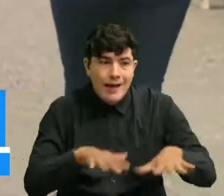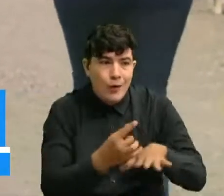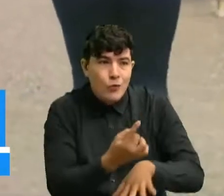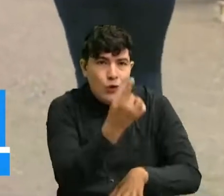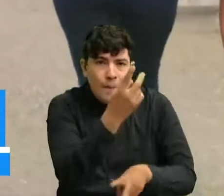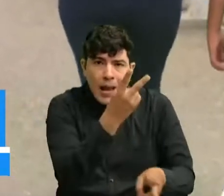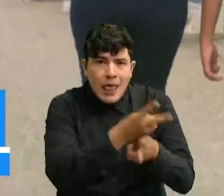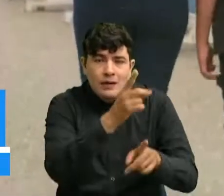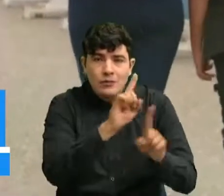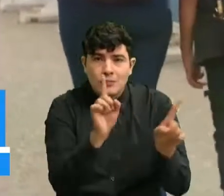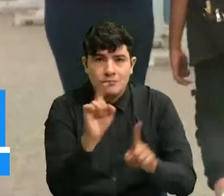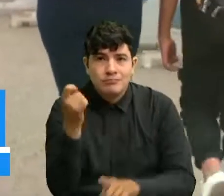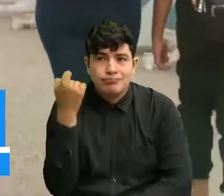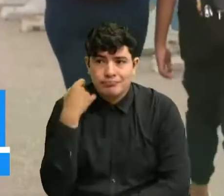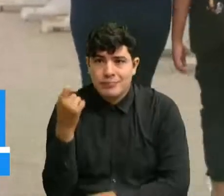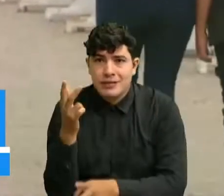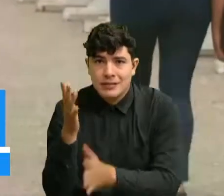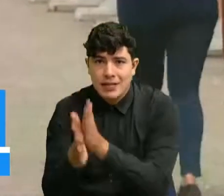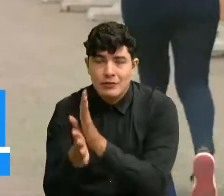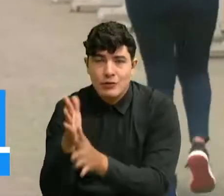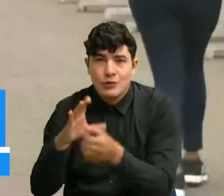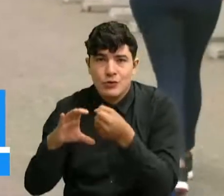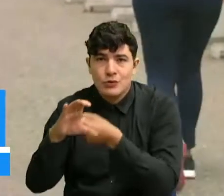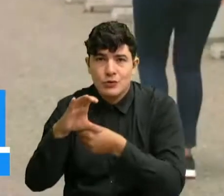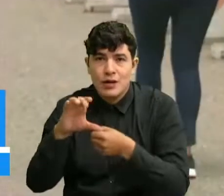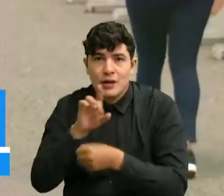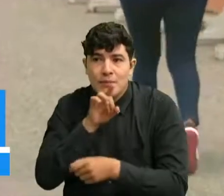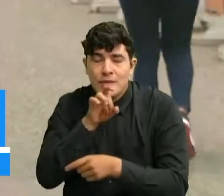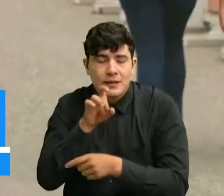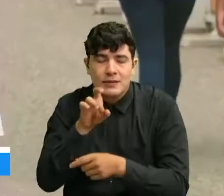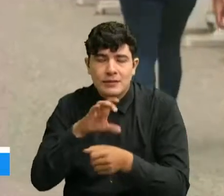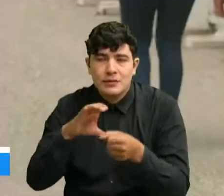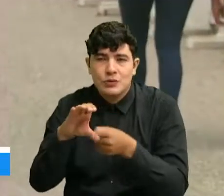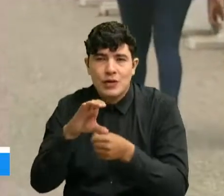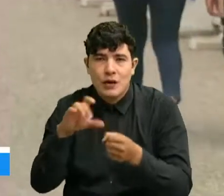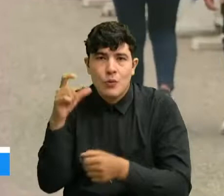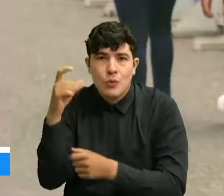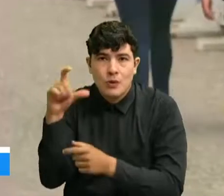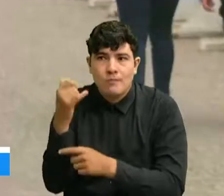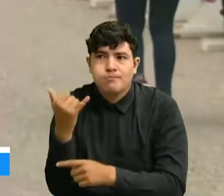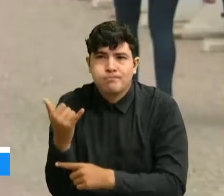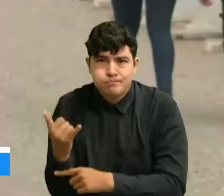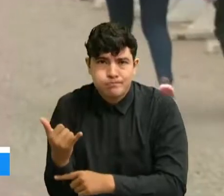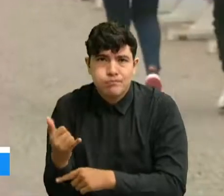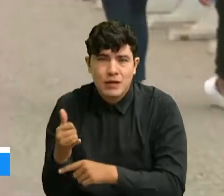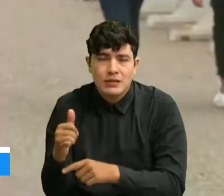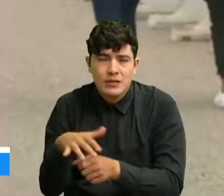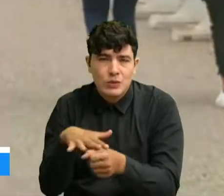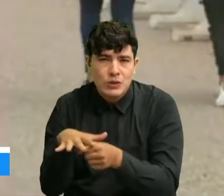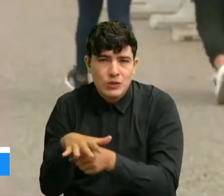las últimas horas se presentó una situación de fleteo. Richard Quiñones está en el lugar de la noticia. Cuéntenos qué fue lo que pasó.